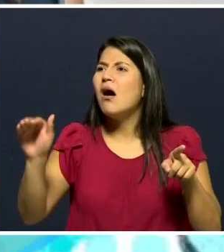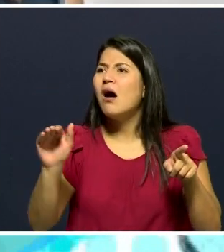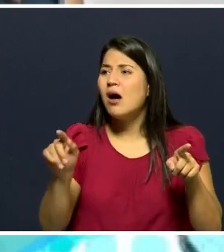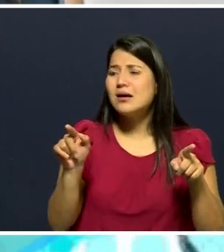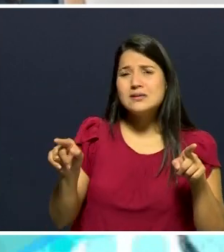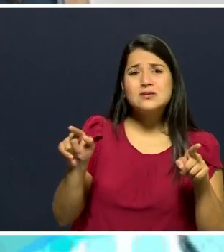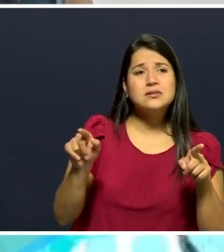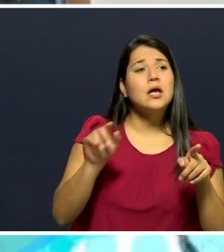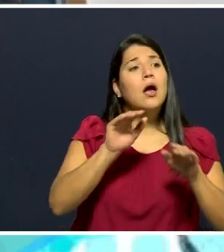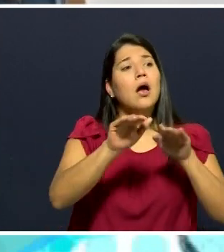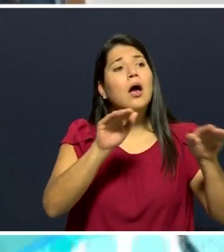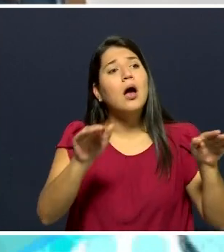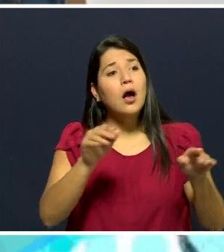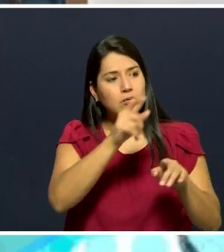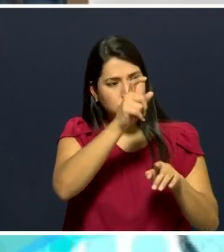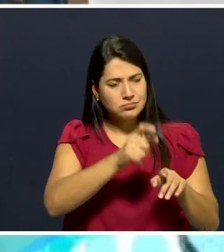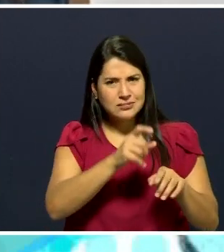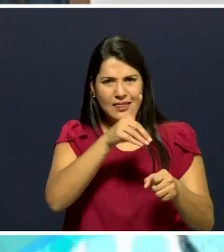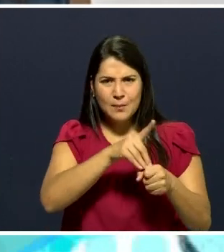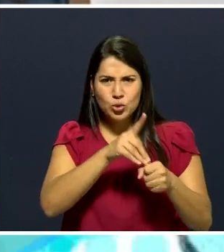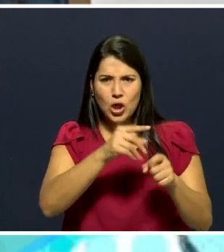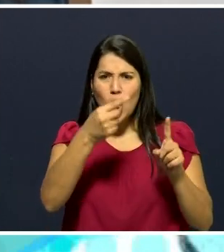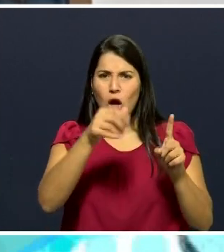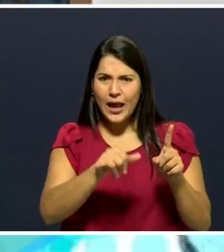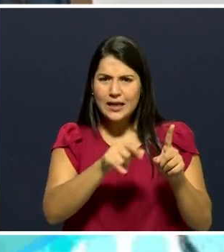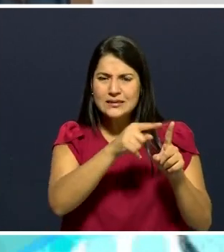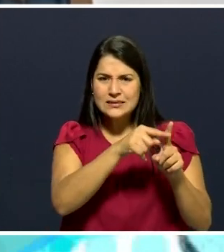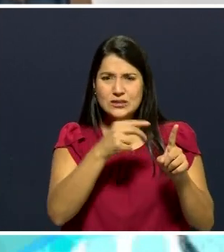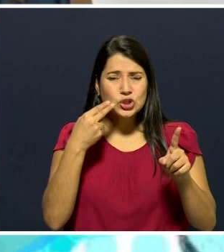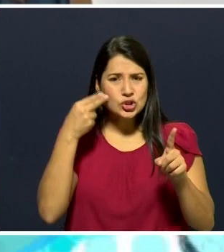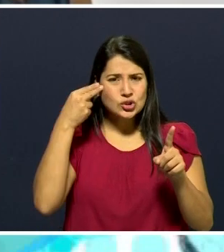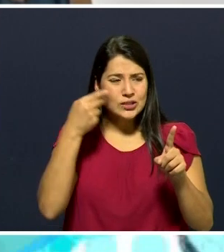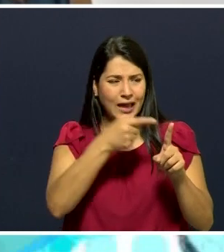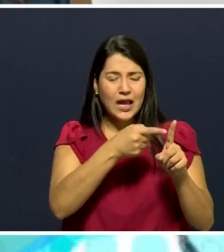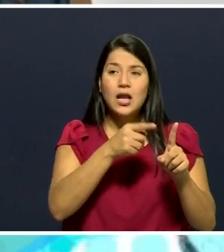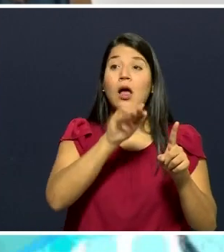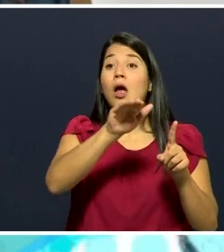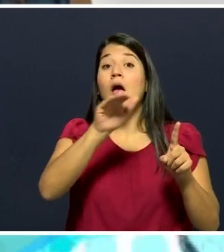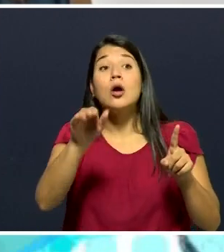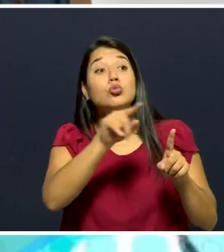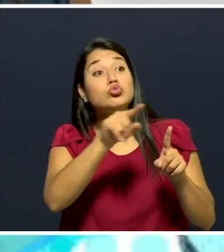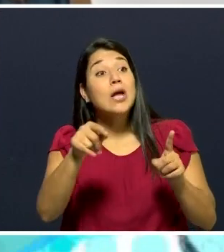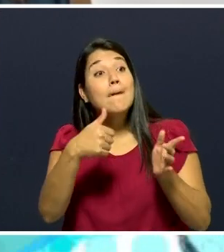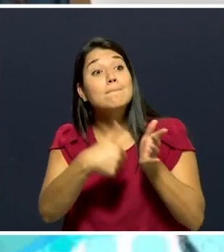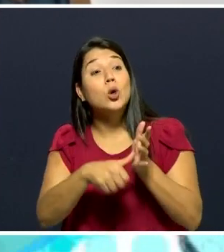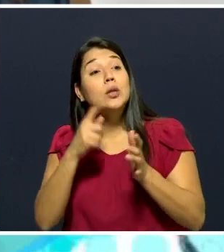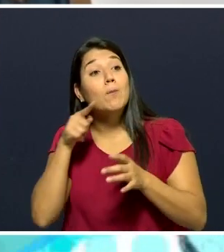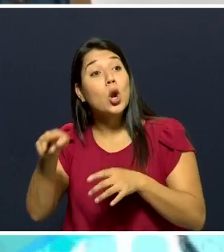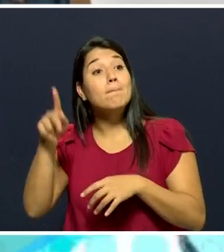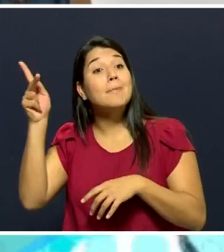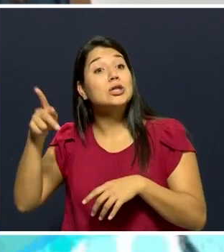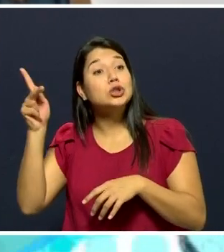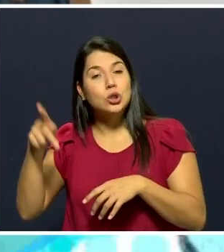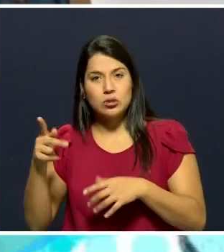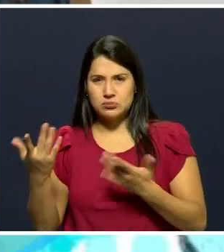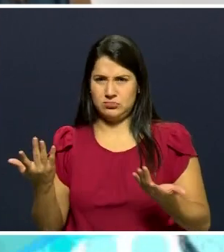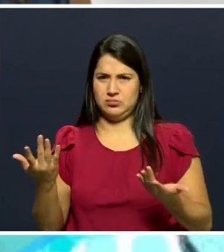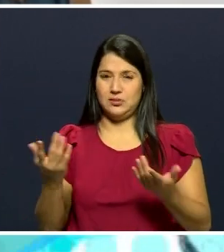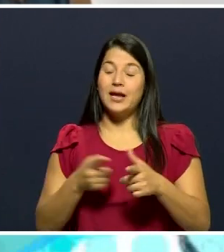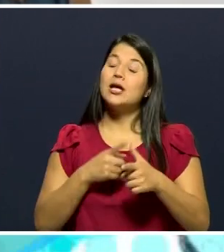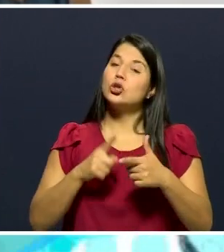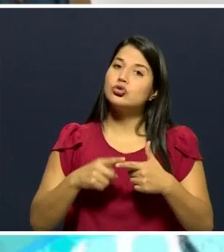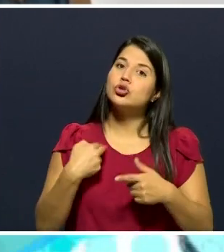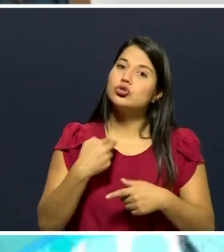oficialismo vote por Eduardo Cruzan, que era una de las figuras claves de Restauración Nacional, ahí es cuando uno dice, los partidos han